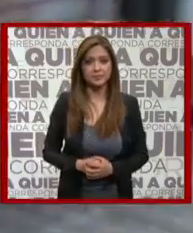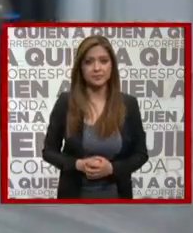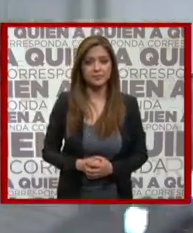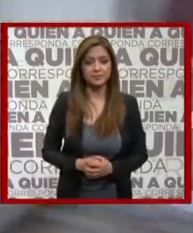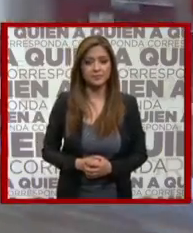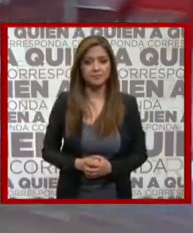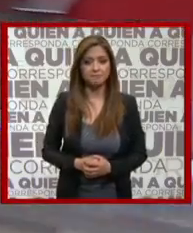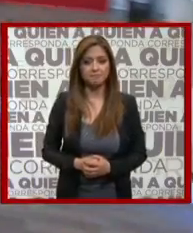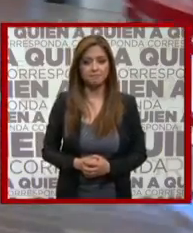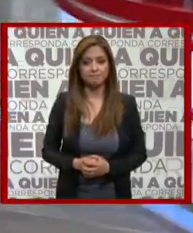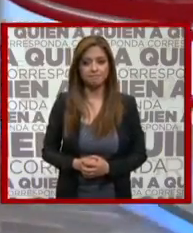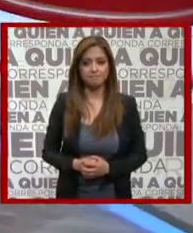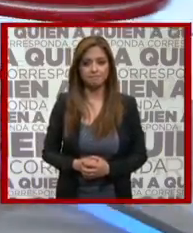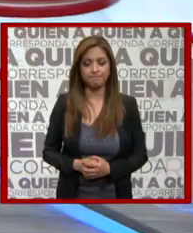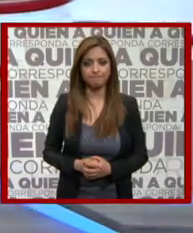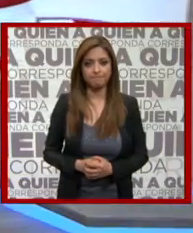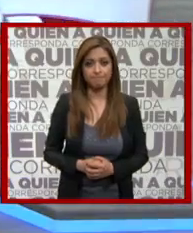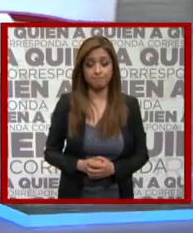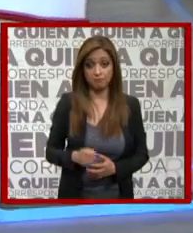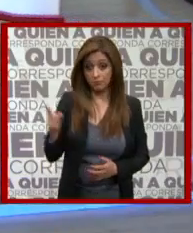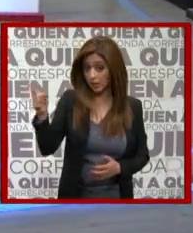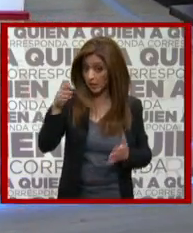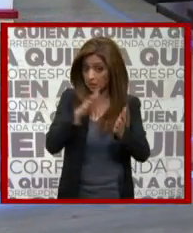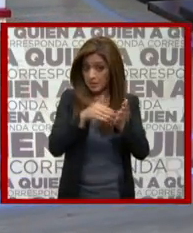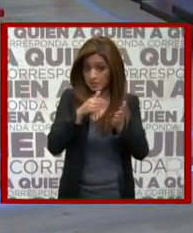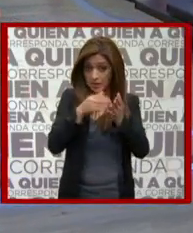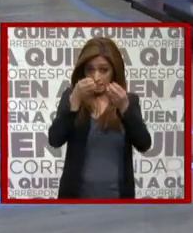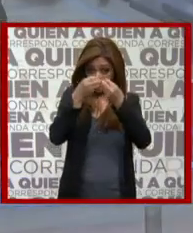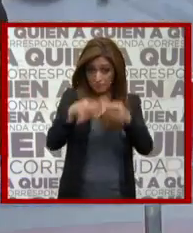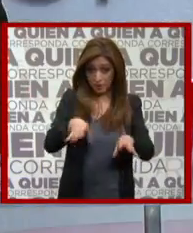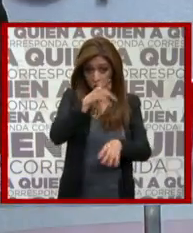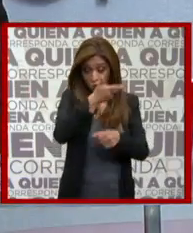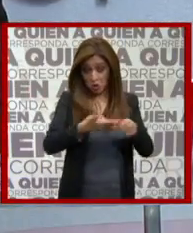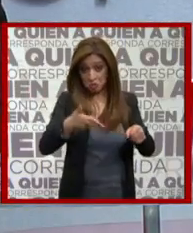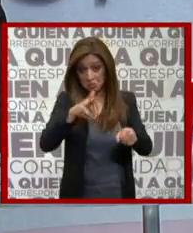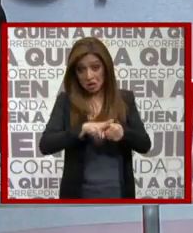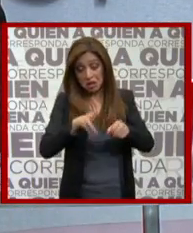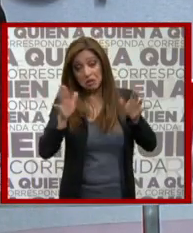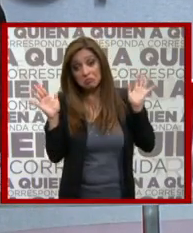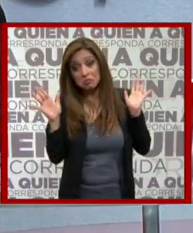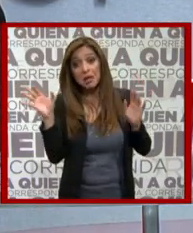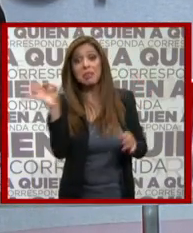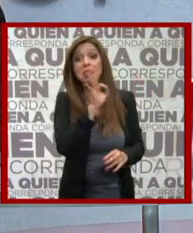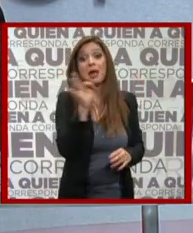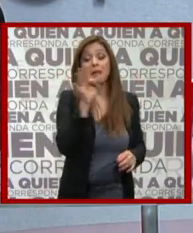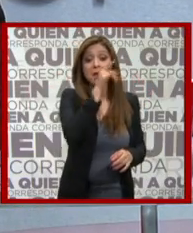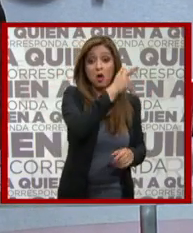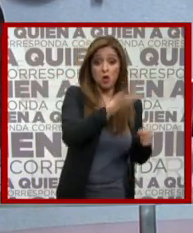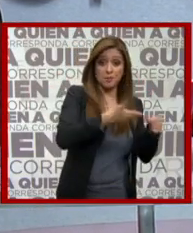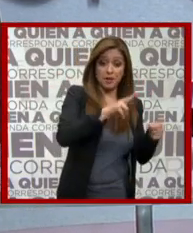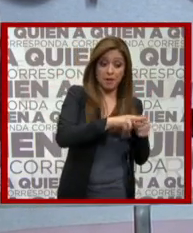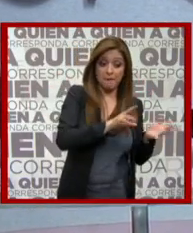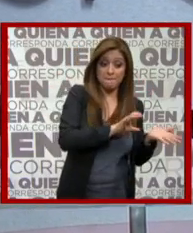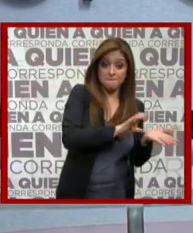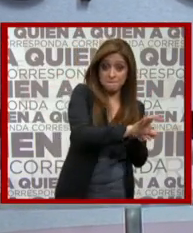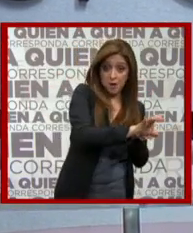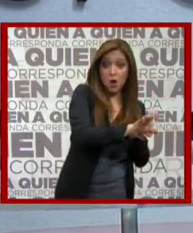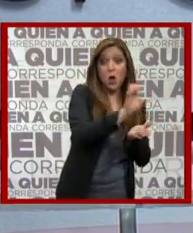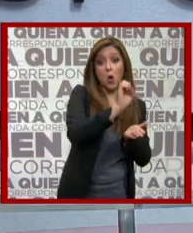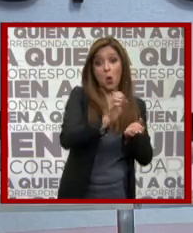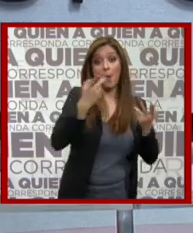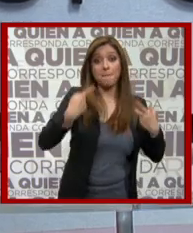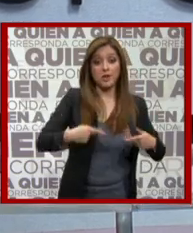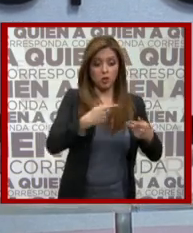Bueno, desapareció el expediente en Joco, pues alguien en Joco recibió una lana, o el mensajero recibió una